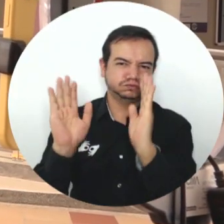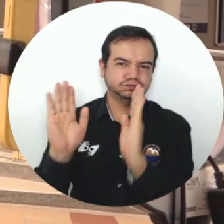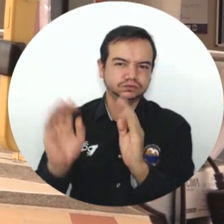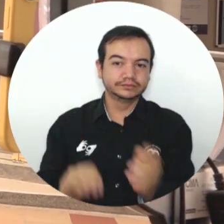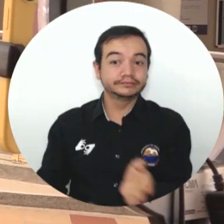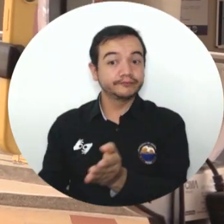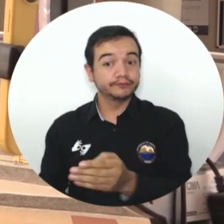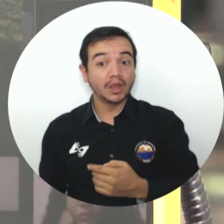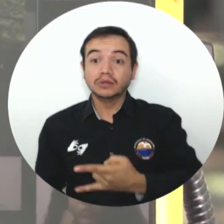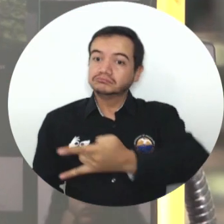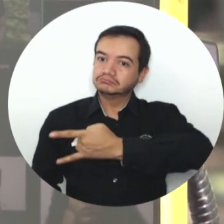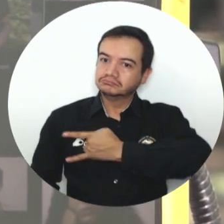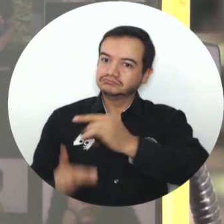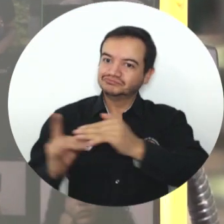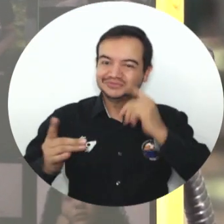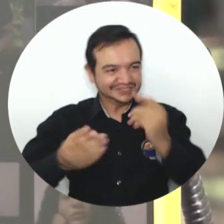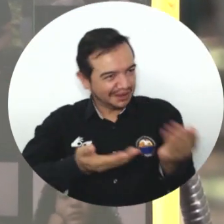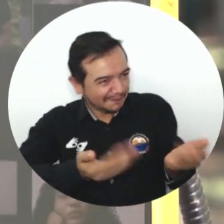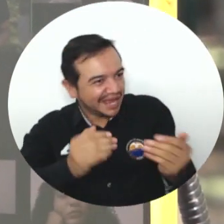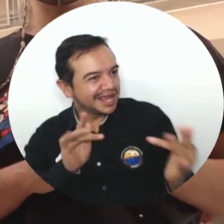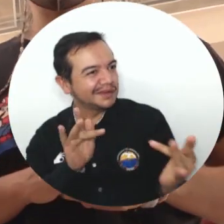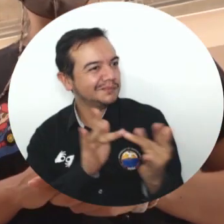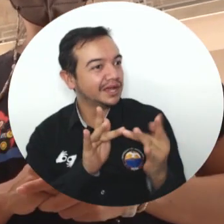forma, Unimagdalena se acerca a sus estudiantes